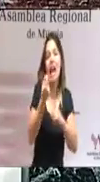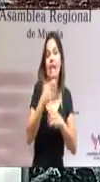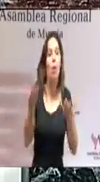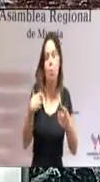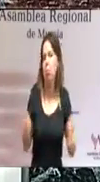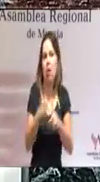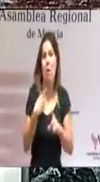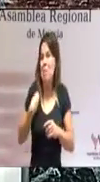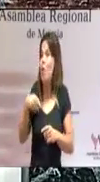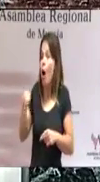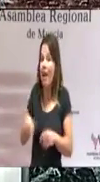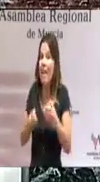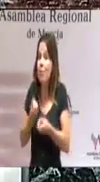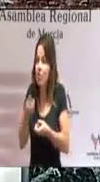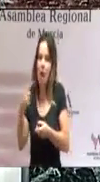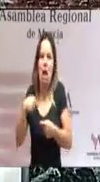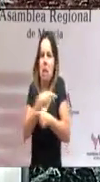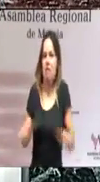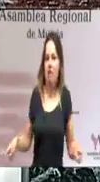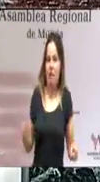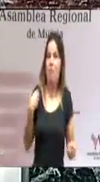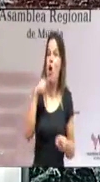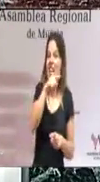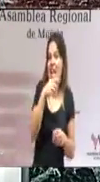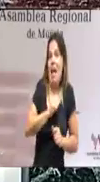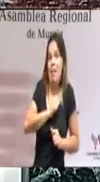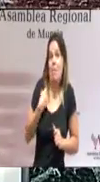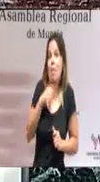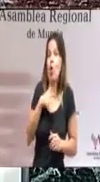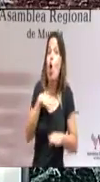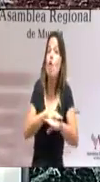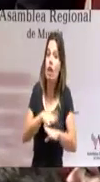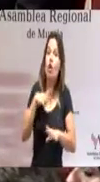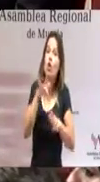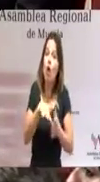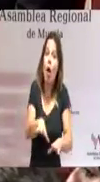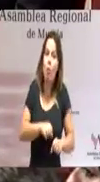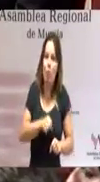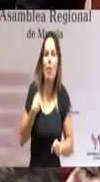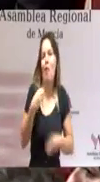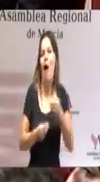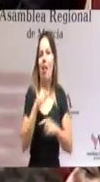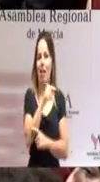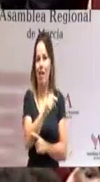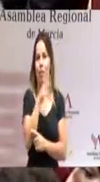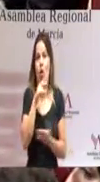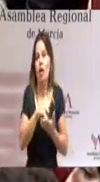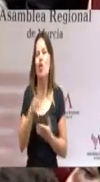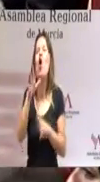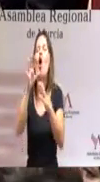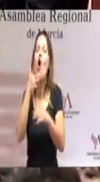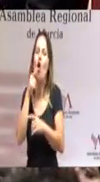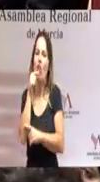sea, justo lo contrario que usted dice aquí, pero allí es lo que podemos esperar de ustedes, porque cuando pueden gobernar y decidir es lo que hacen. Por los hechos les